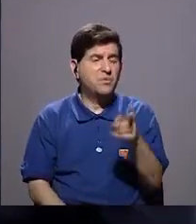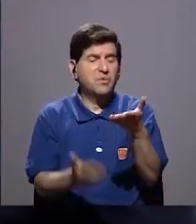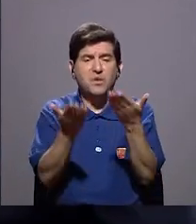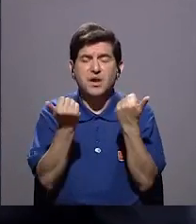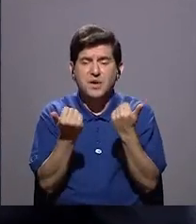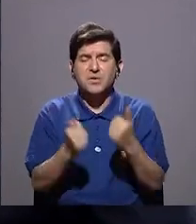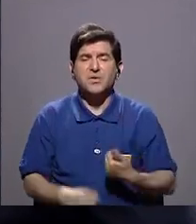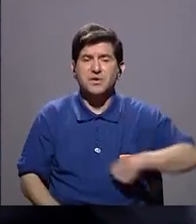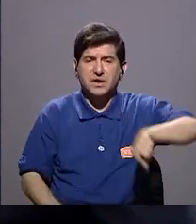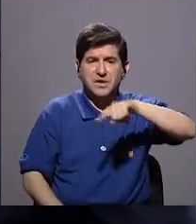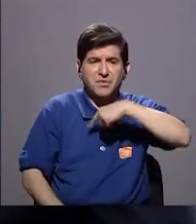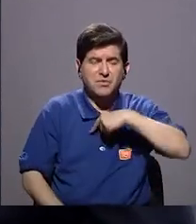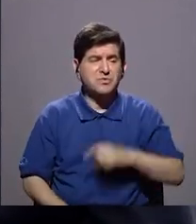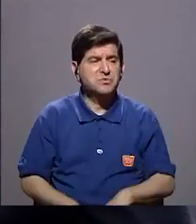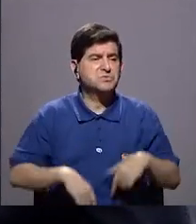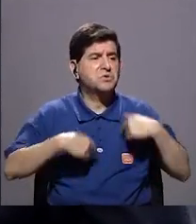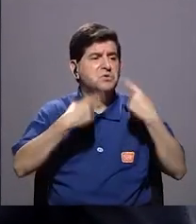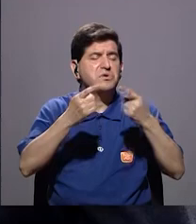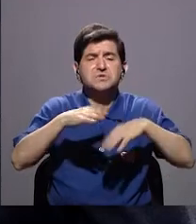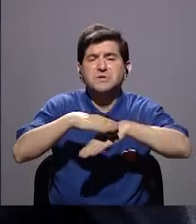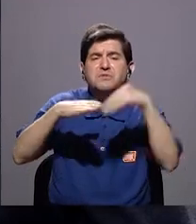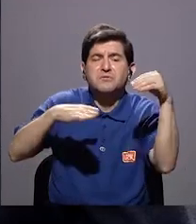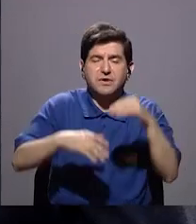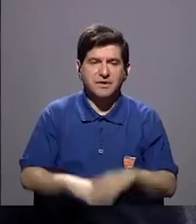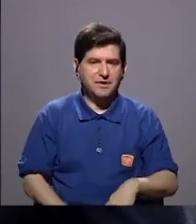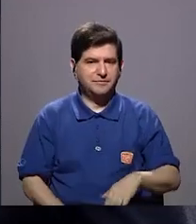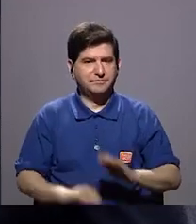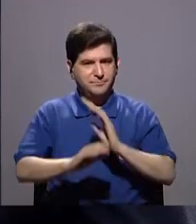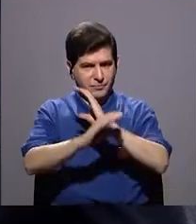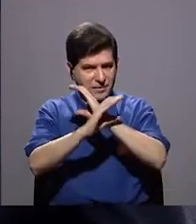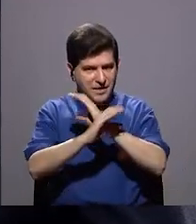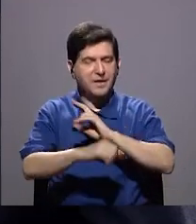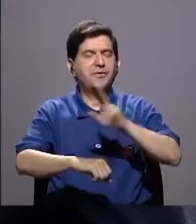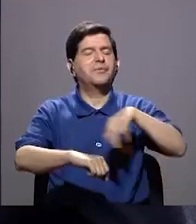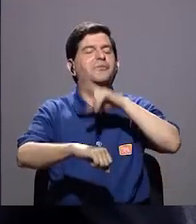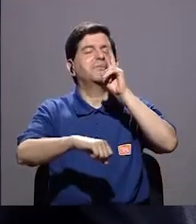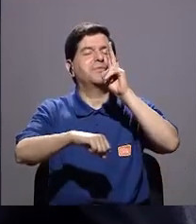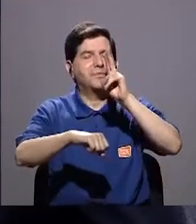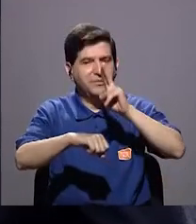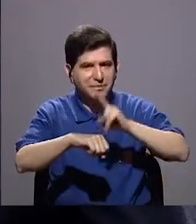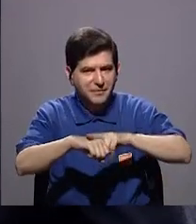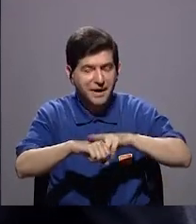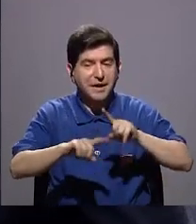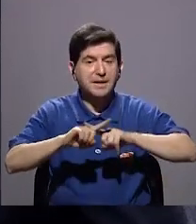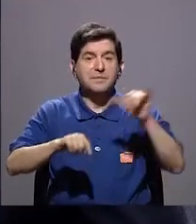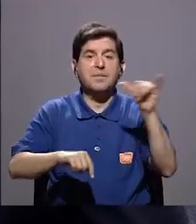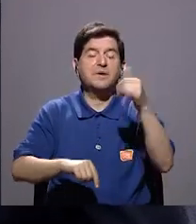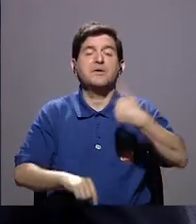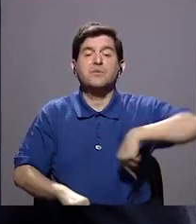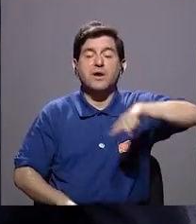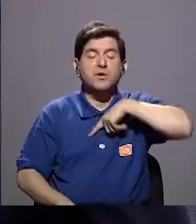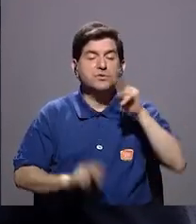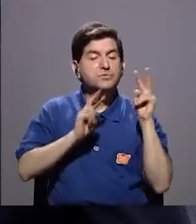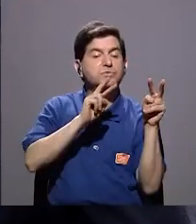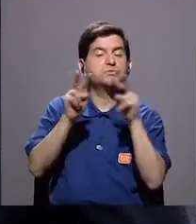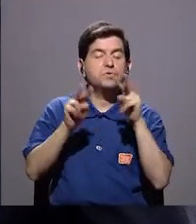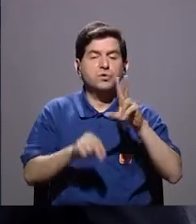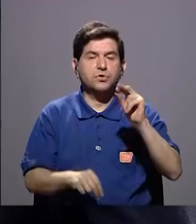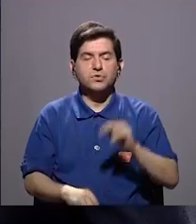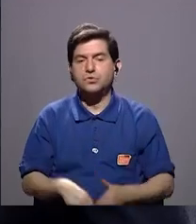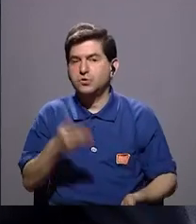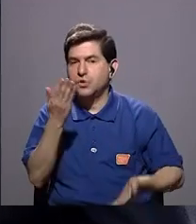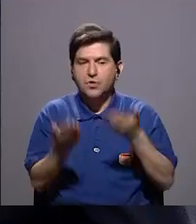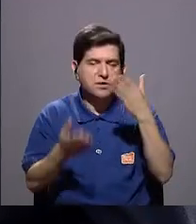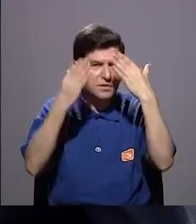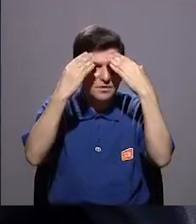quiere salir con nosotros. Ojo, eso es normal, pero también tenemos que vigilar que no sean